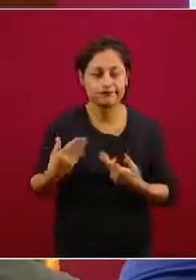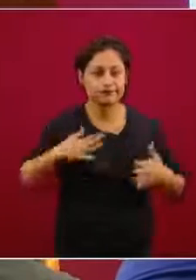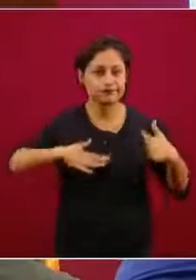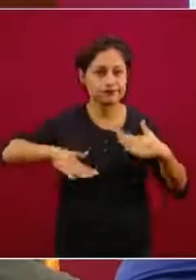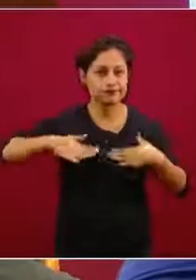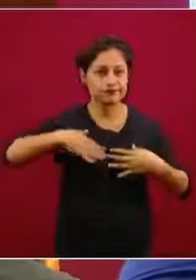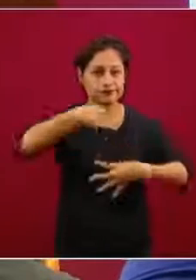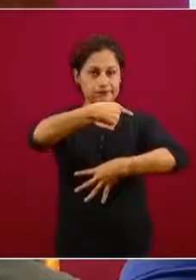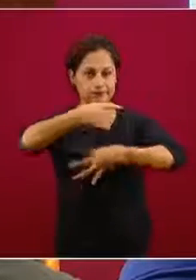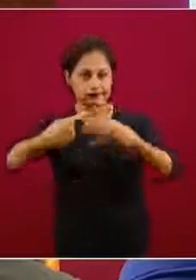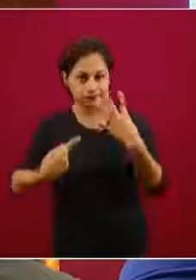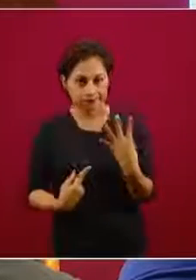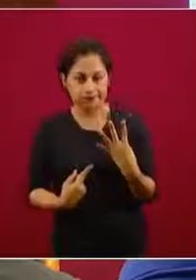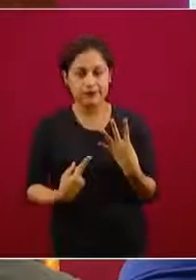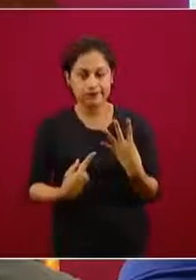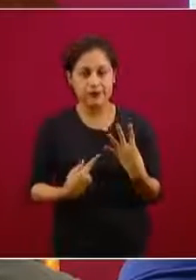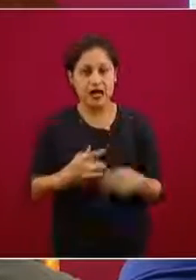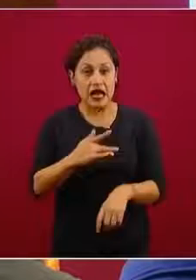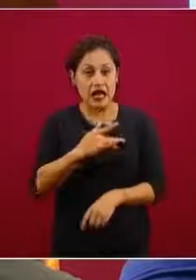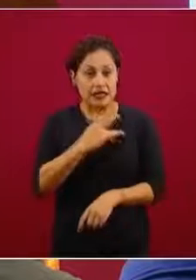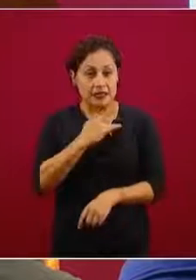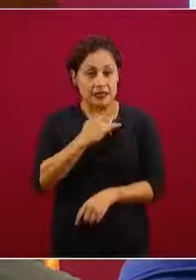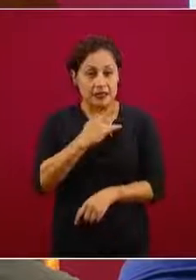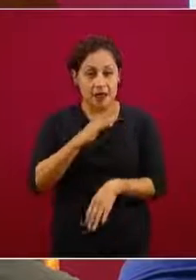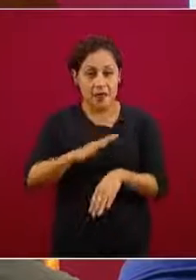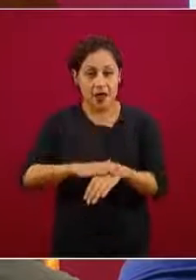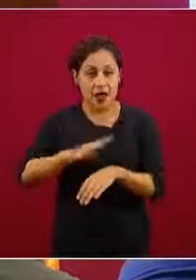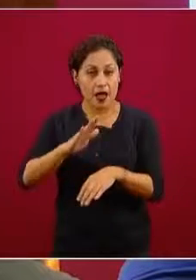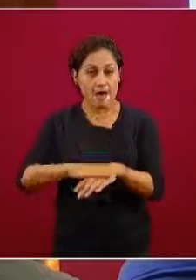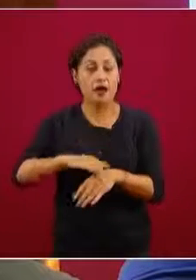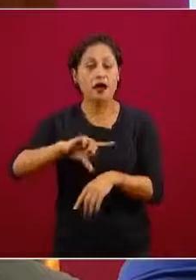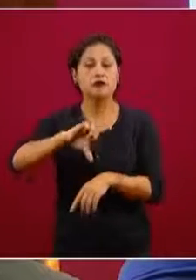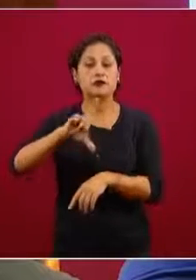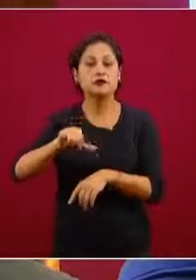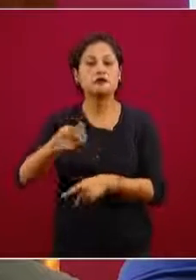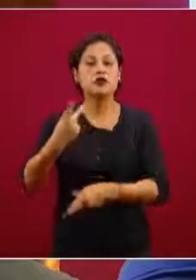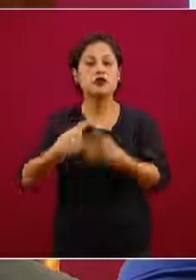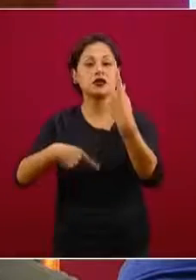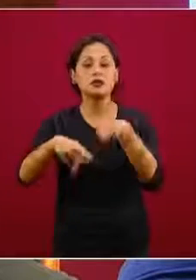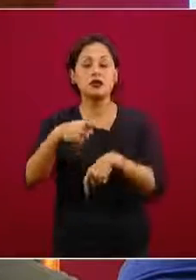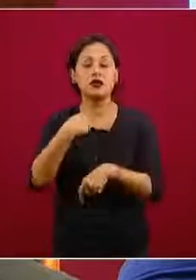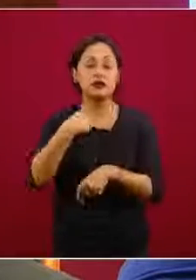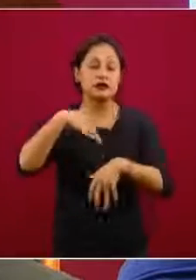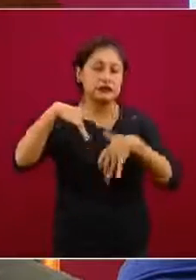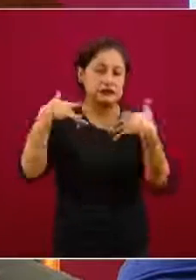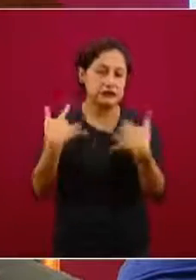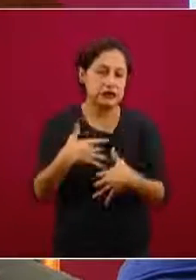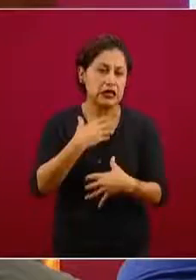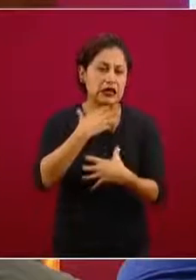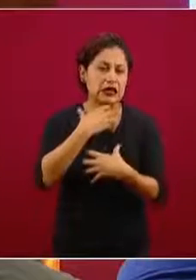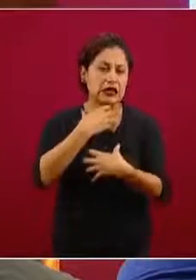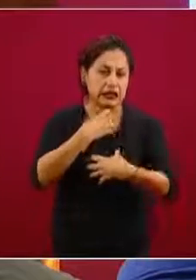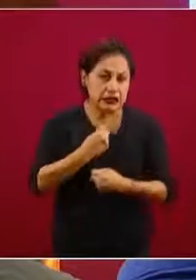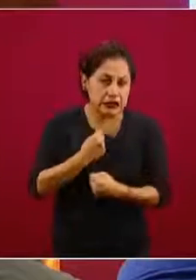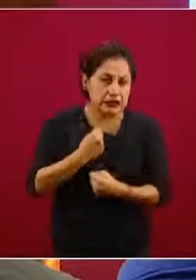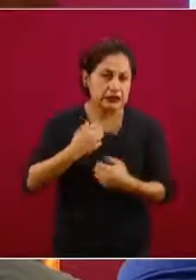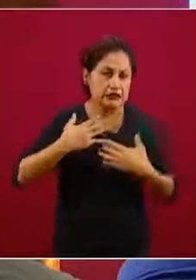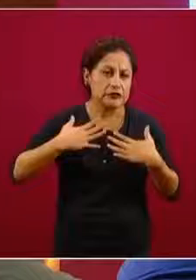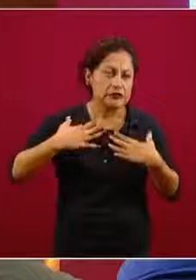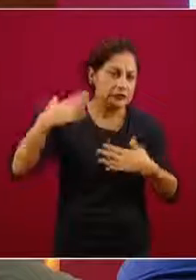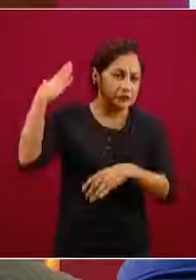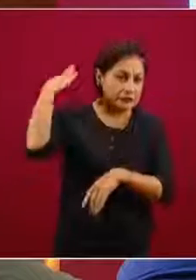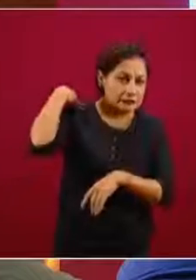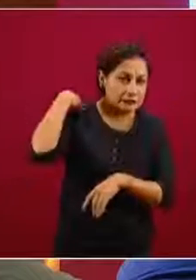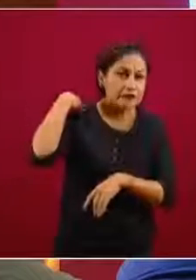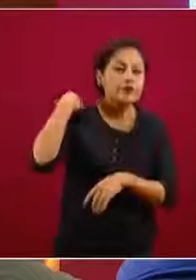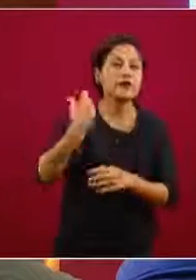los días, el virus se sigue multiplicando en la garganta, en la tráquea, posiblemente en los bronquios, en algunas personas